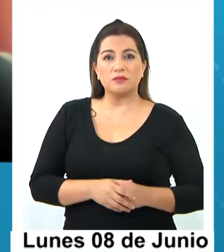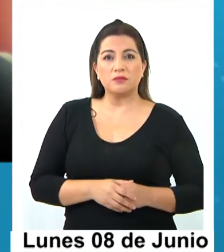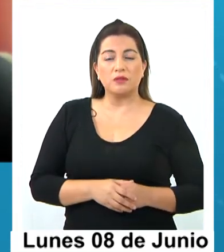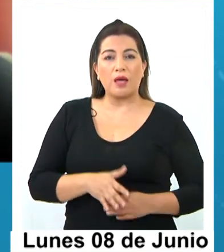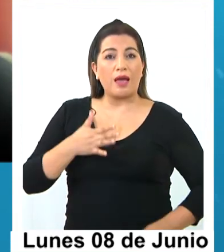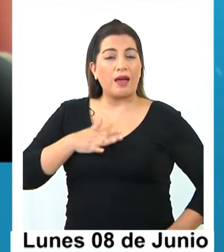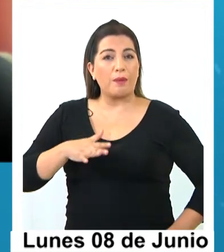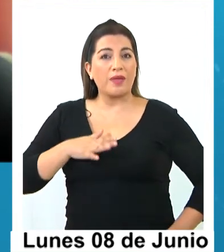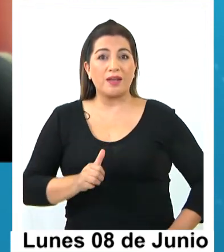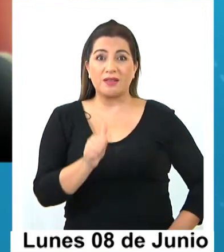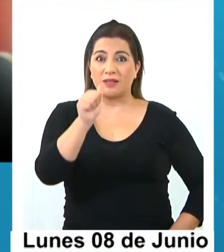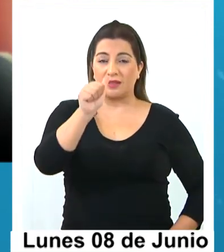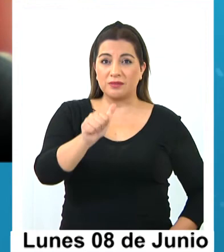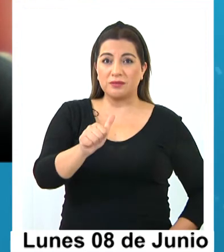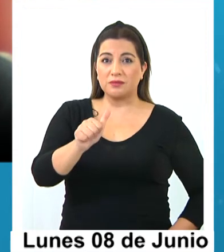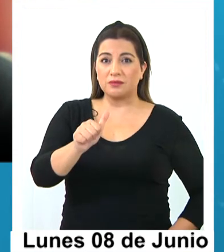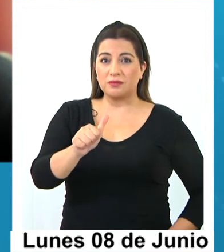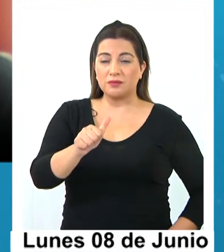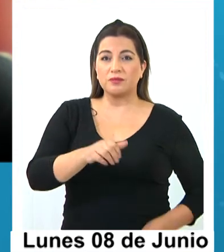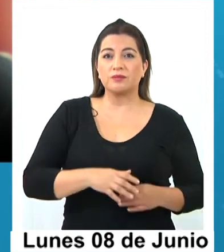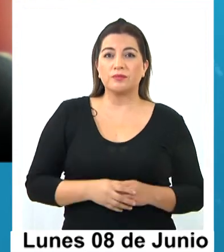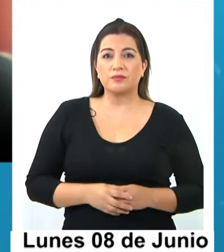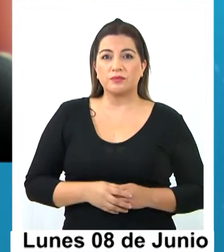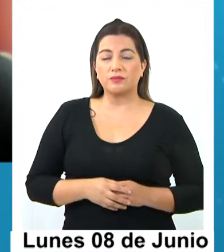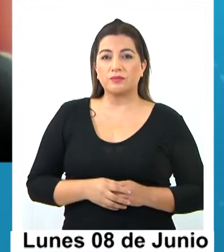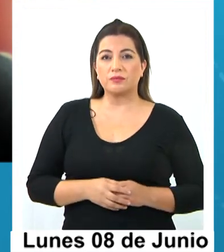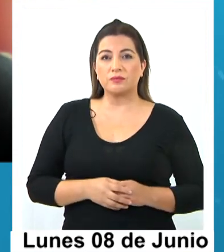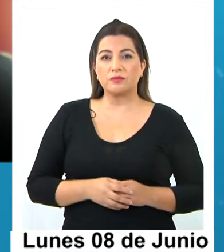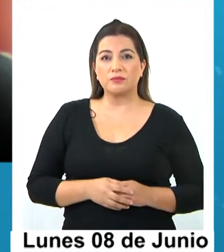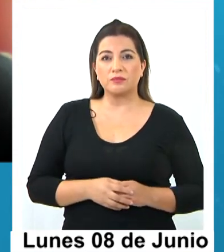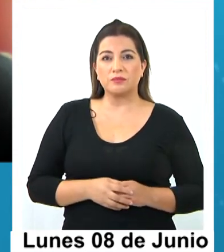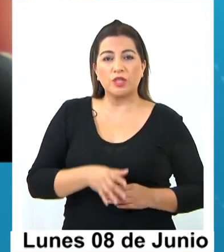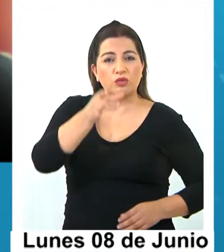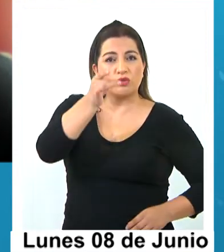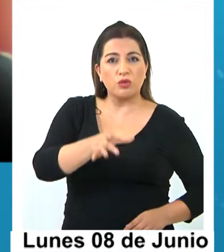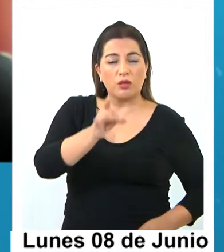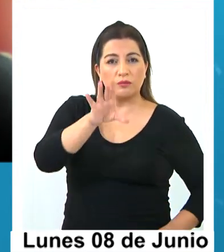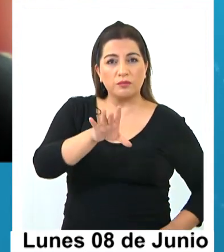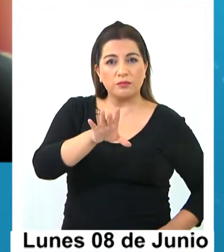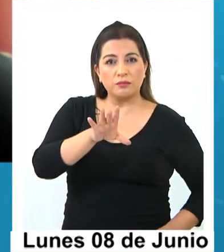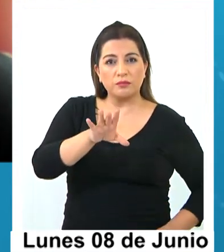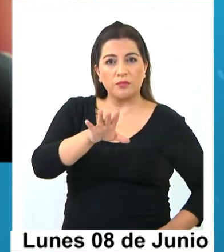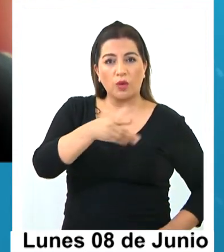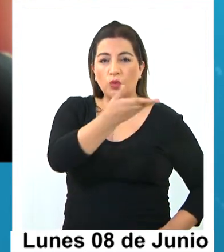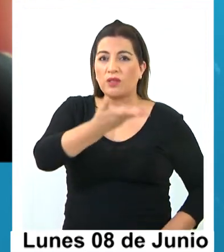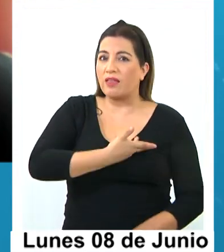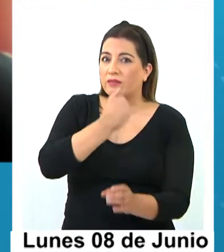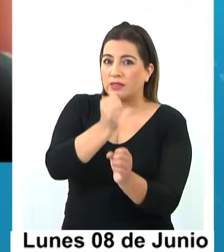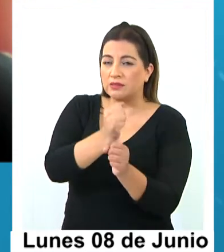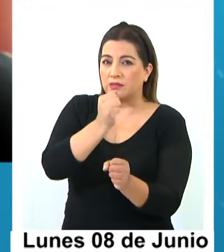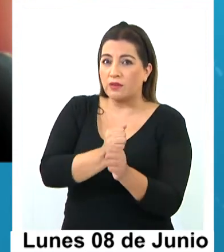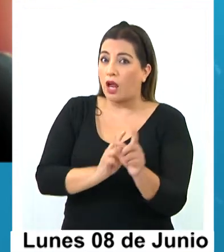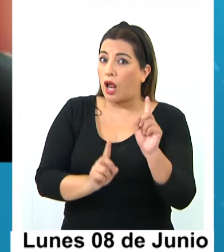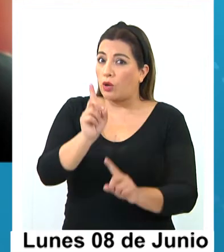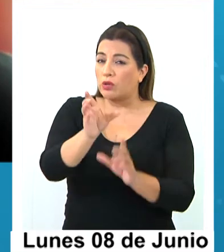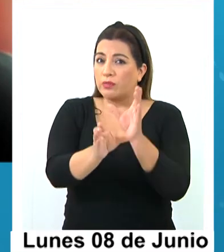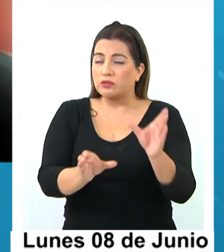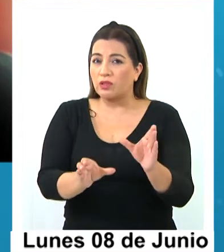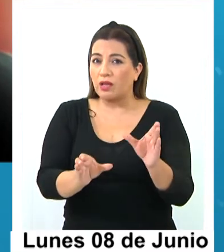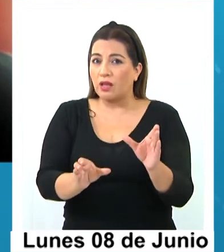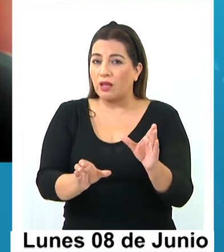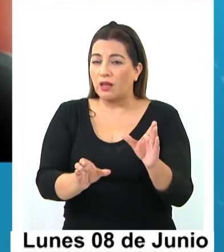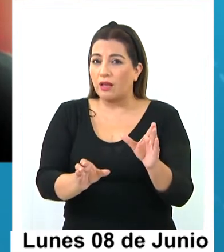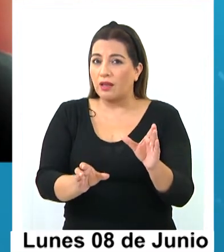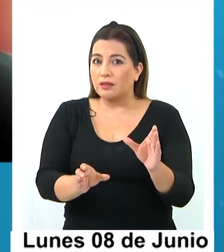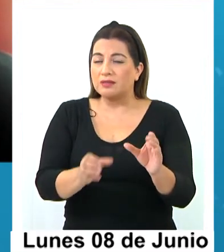de mañana martes A a las las 6 de 18 la tarde. horas. Ya. Esto, entonces, Correcto. solamente van a trabajar aquellos que tienen que ver con el